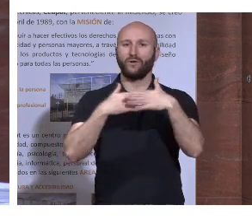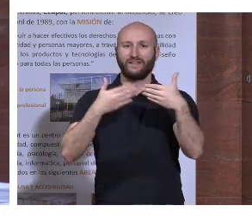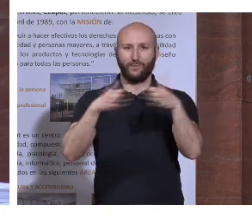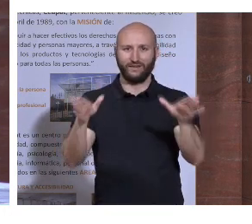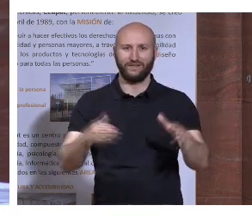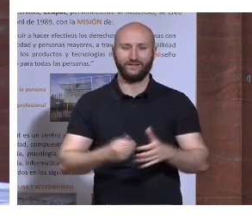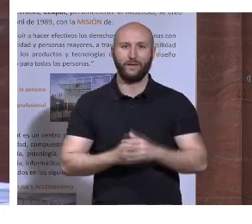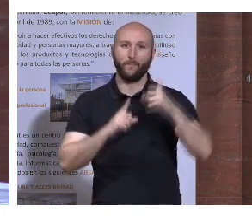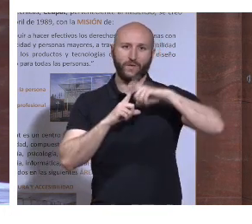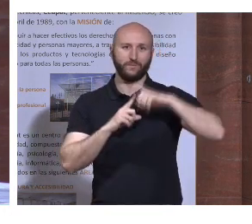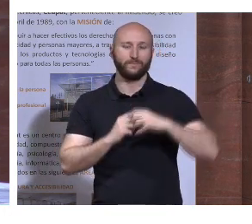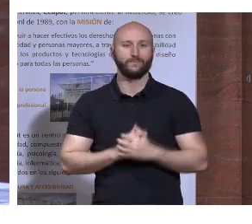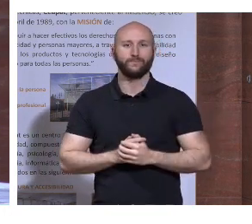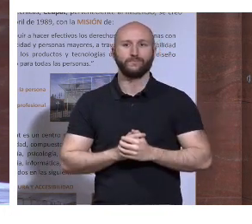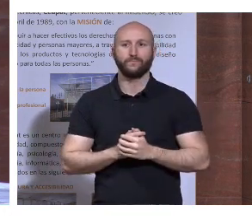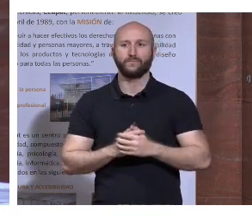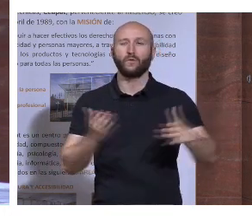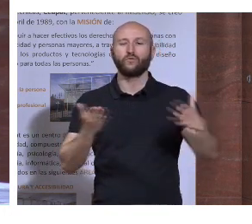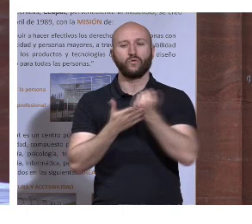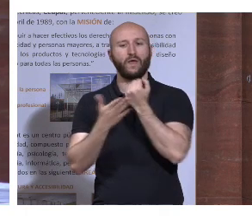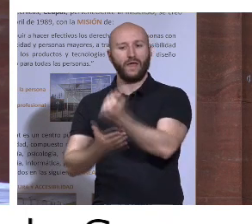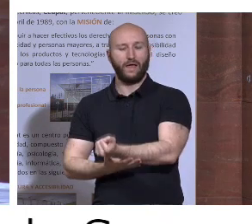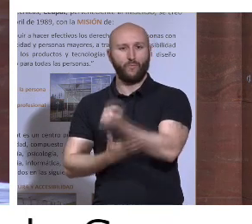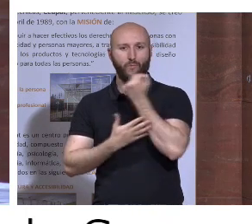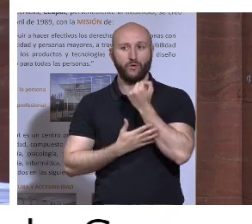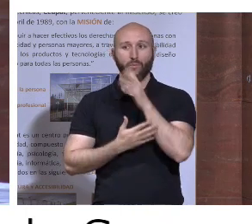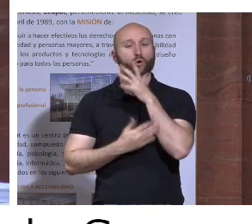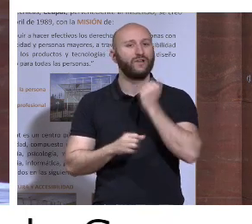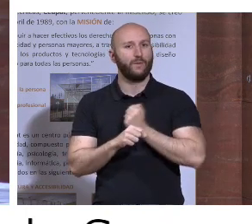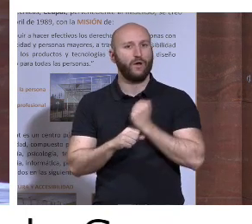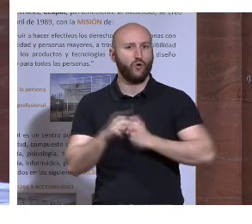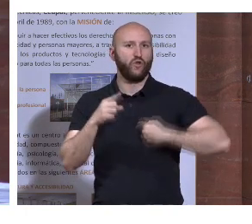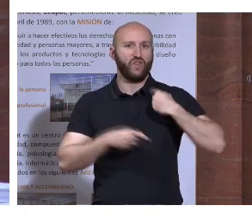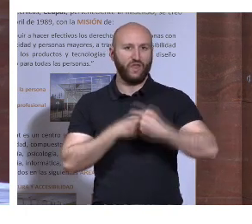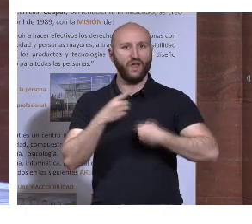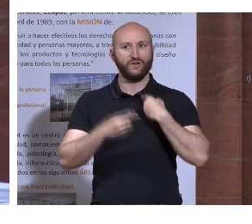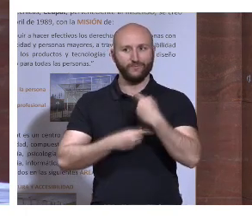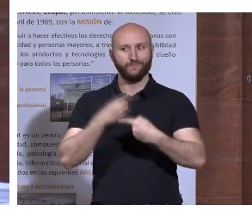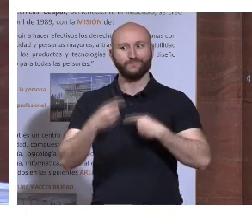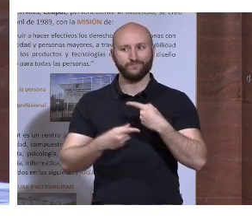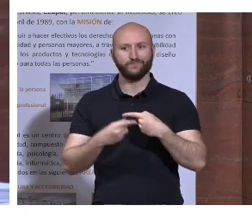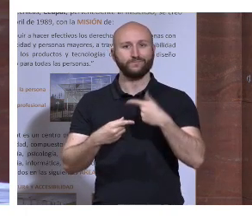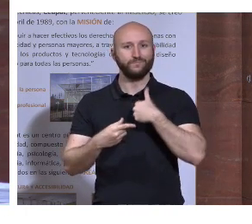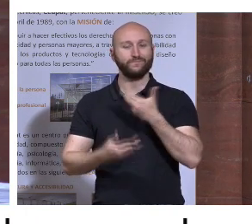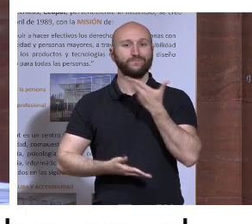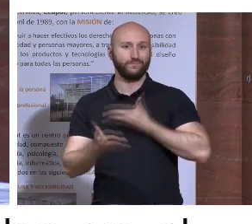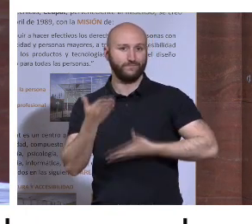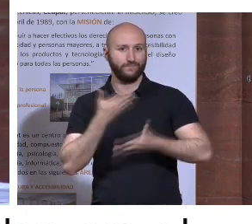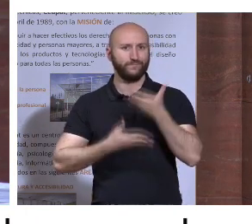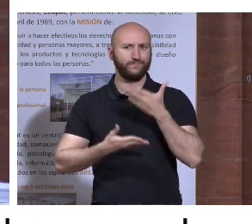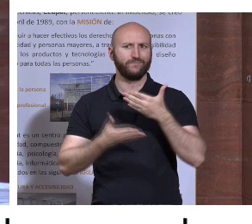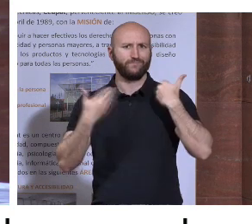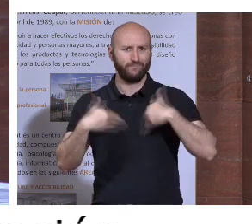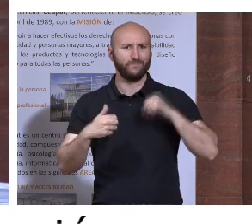Toda esta ayuda nos apoyó mucho en el trabajo diario. Para mí la cooperación internacional es enriquecedora